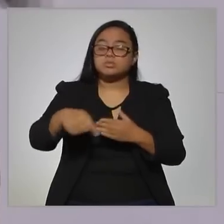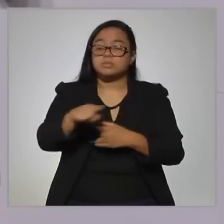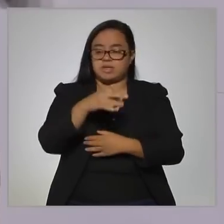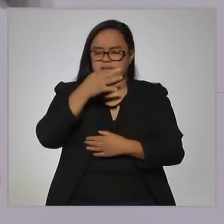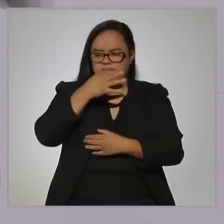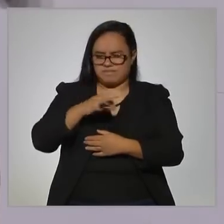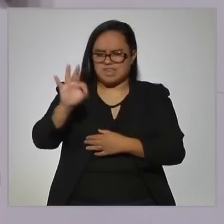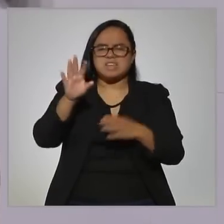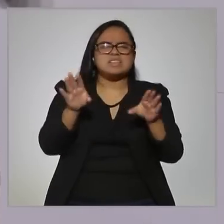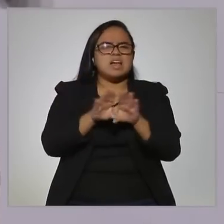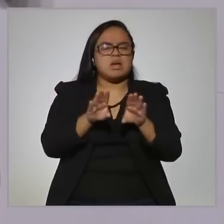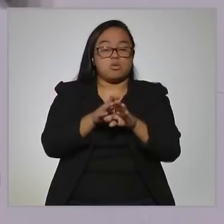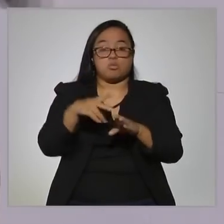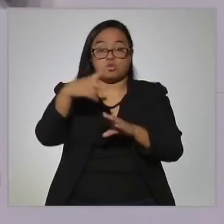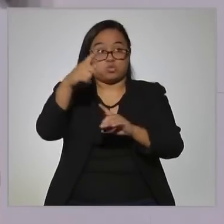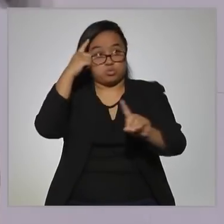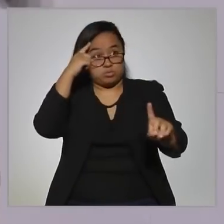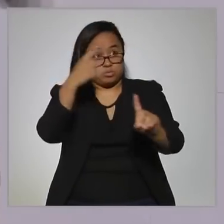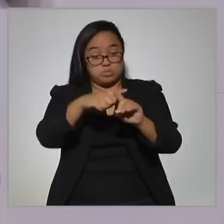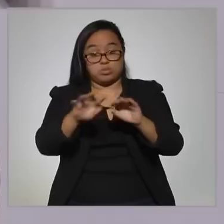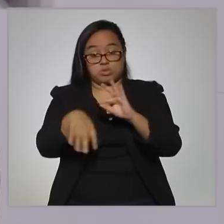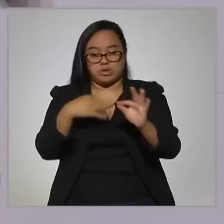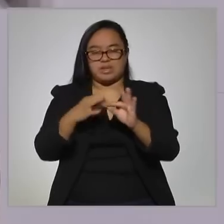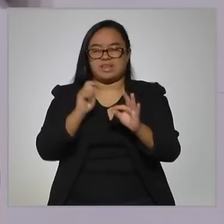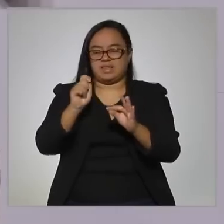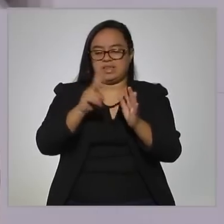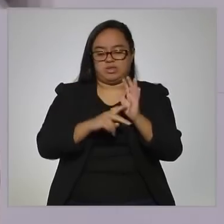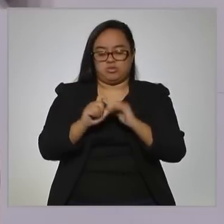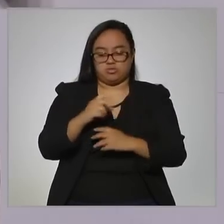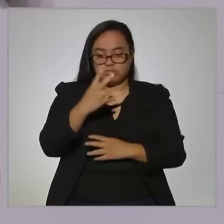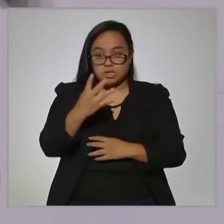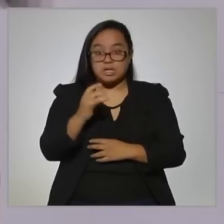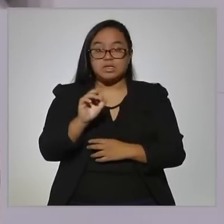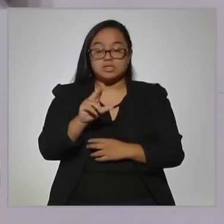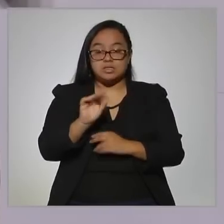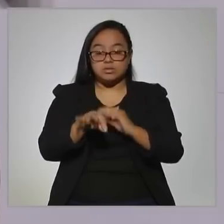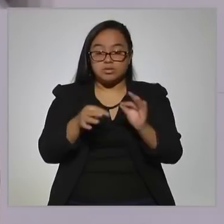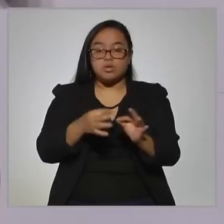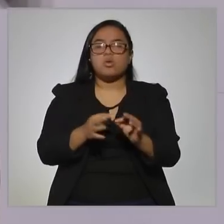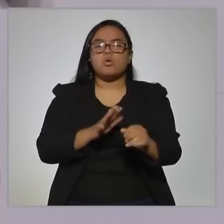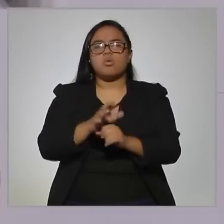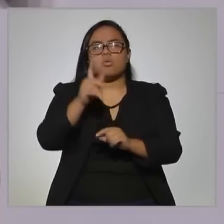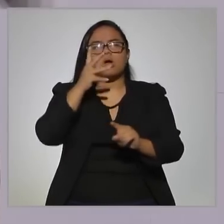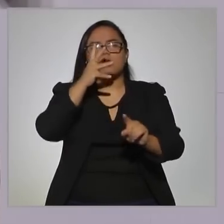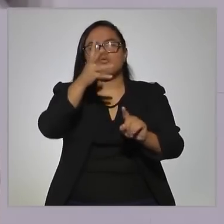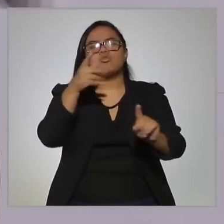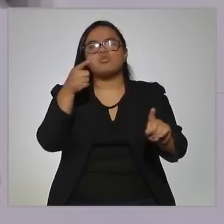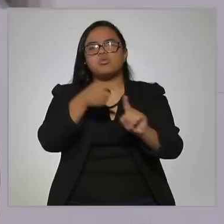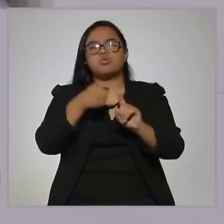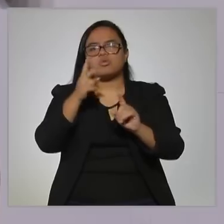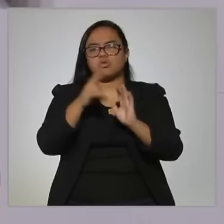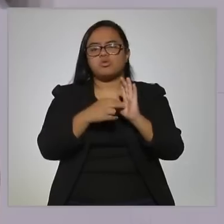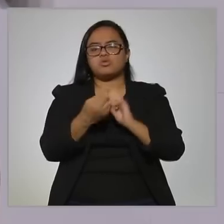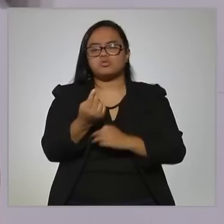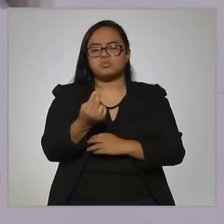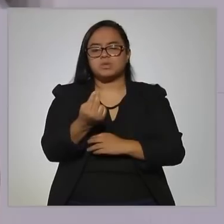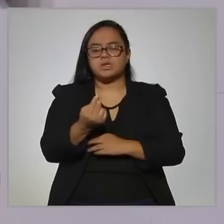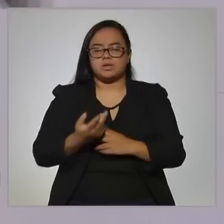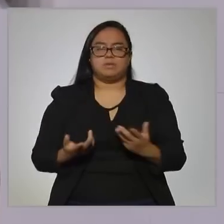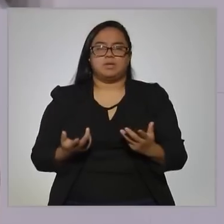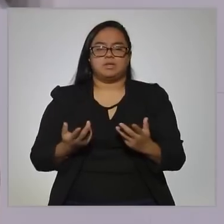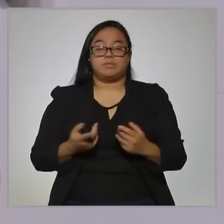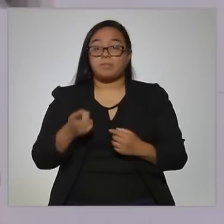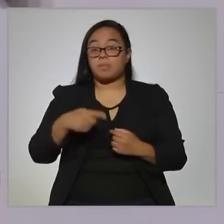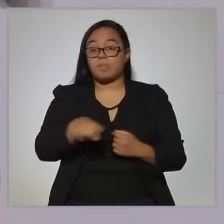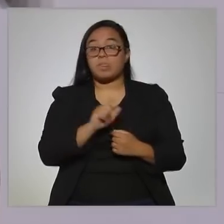estas fechas, cumplieron sus propósitos del 2024, cuáles son estos propósitos que van a tener para el 2025, si tienen